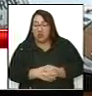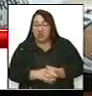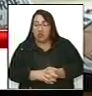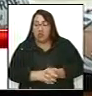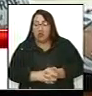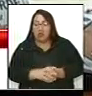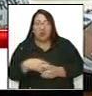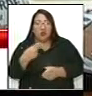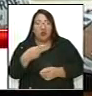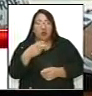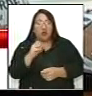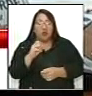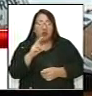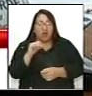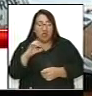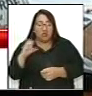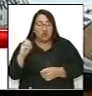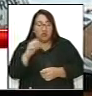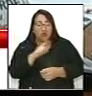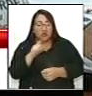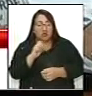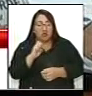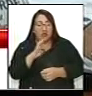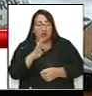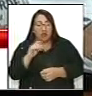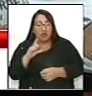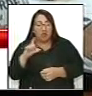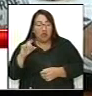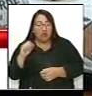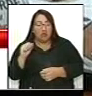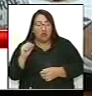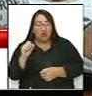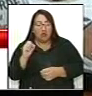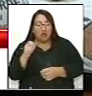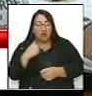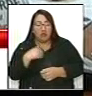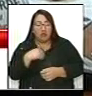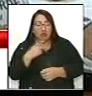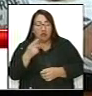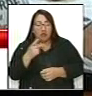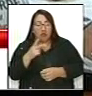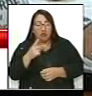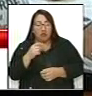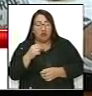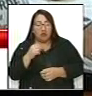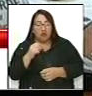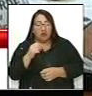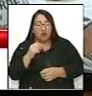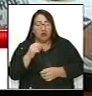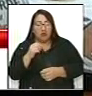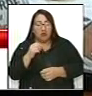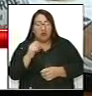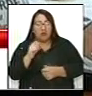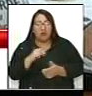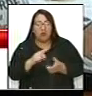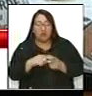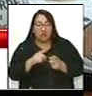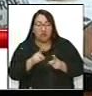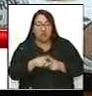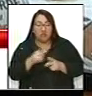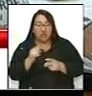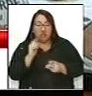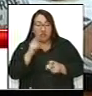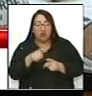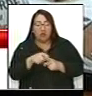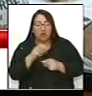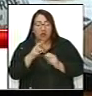Horacio Ceballos. La que habla va a ser invitada para el día 21 a una exposición, porque la que habla también ha llegado